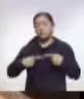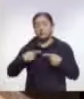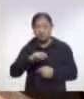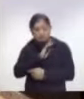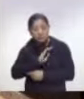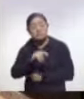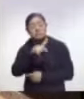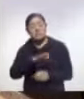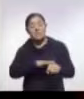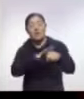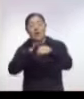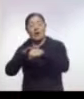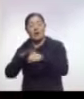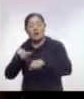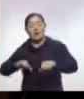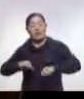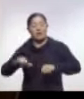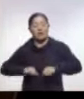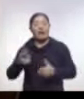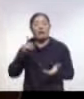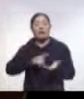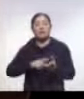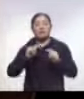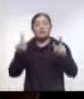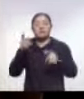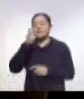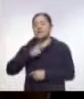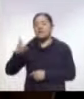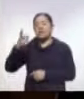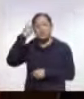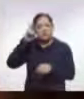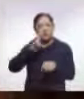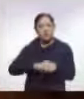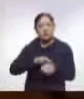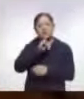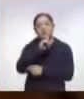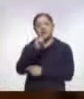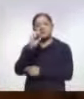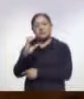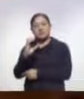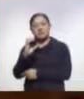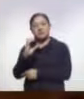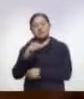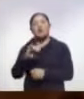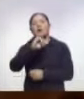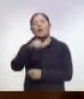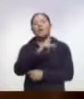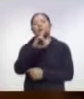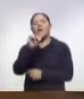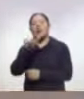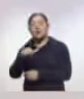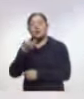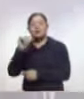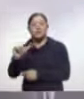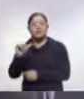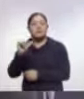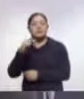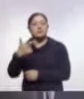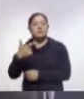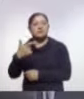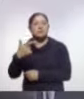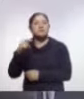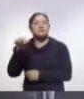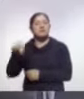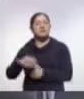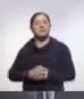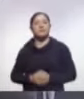que haya más y mejores eventos en la entidad, destacó el director general del Instituto Tlaxcalteca de la Cultura, Juan Antonio González Necoechea. Algo